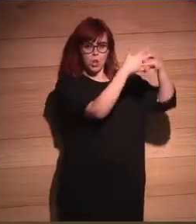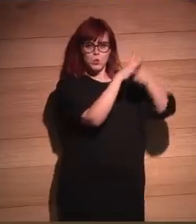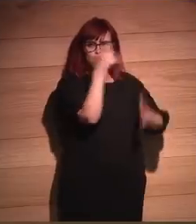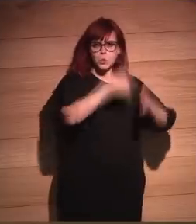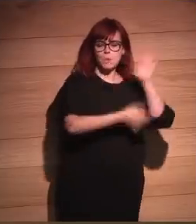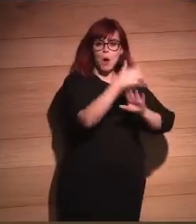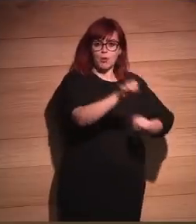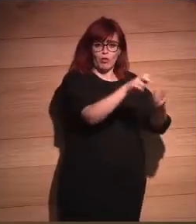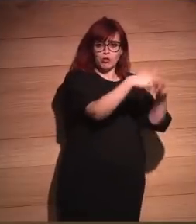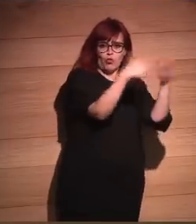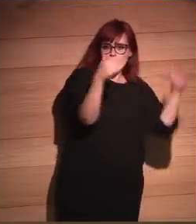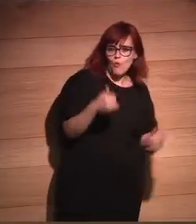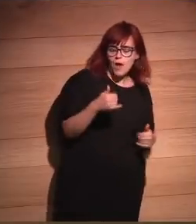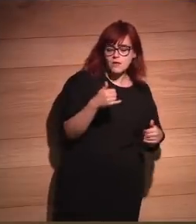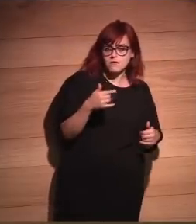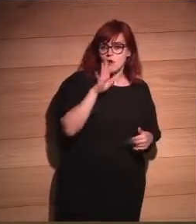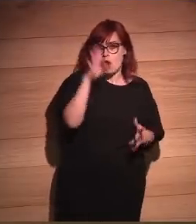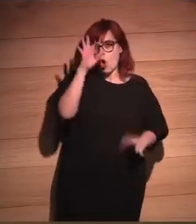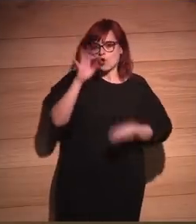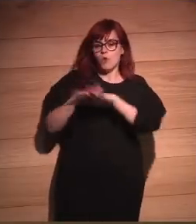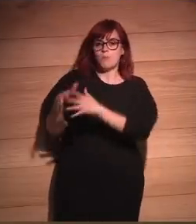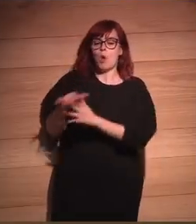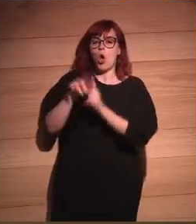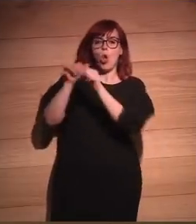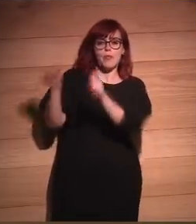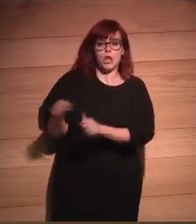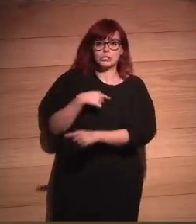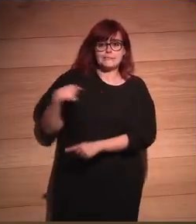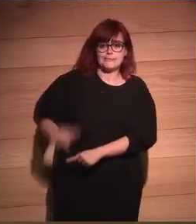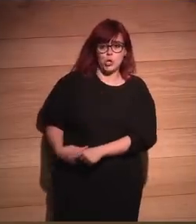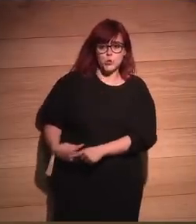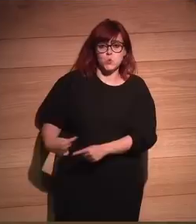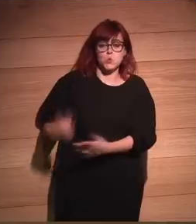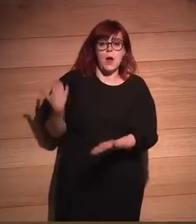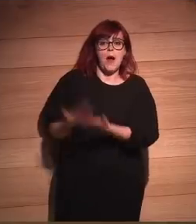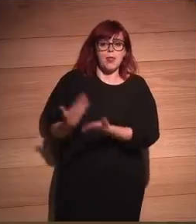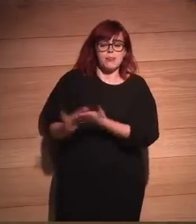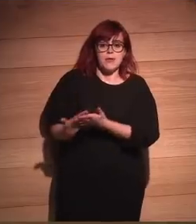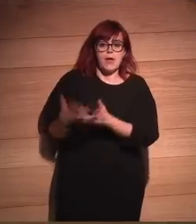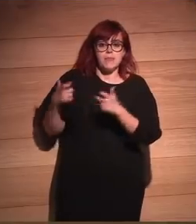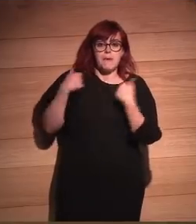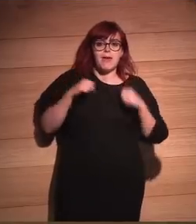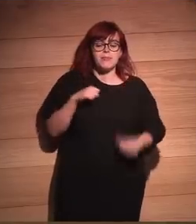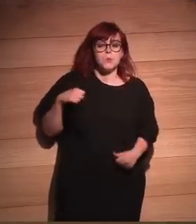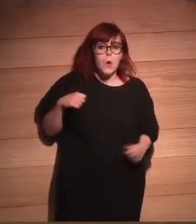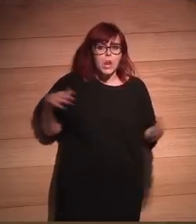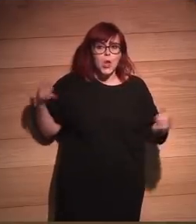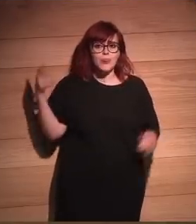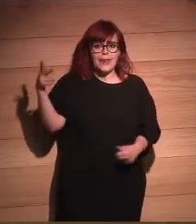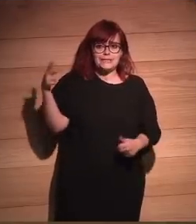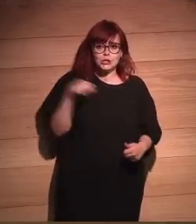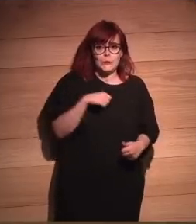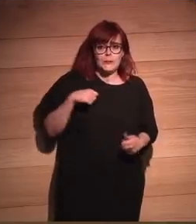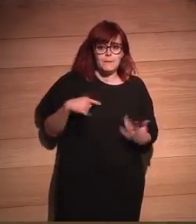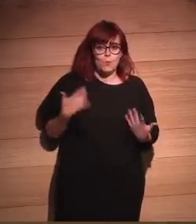lo que se refiere a protección social, ni tampoco evidentemente el modelo chino, ¿no?, que no tiene, por ejemplo, esas garantías del sujeto individuales, de derechos